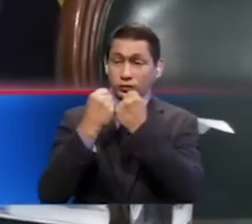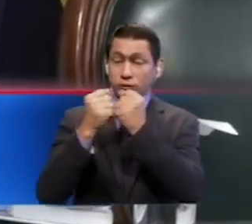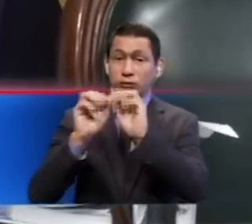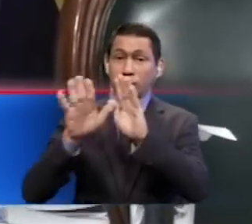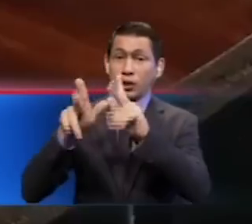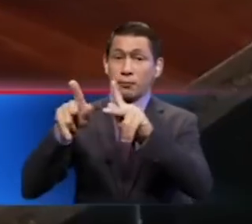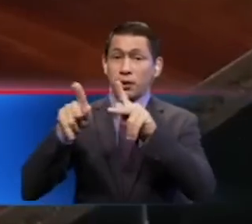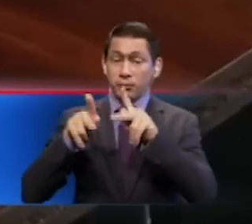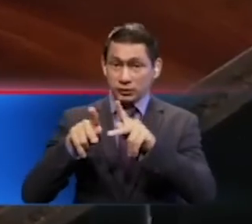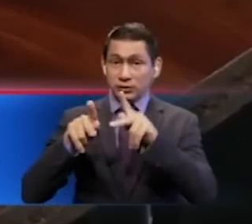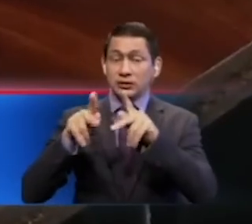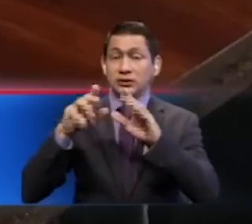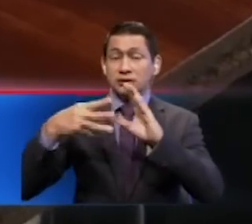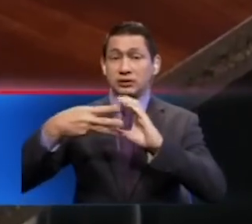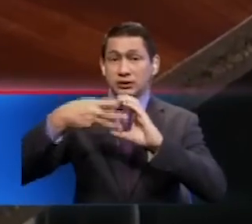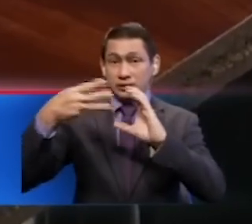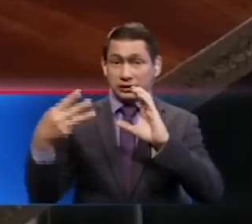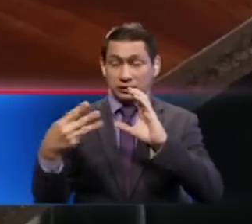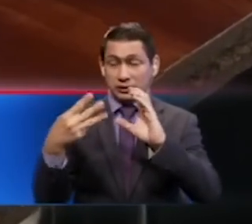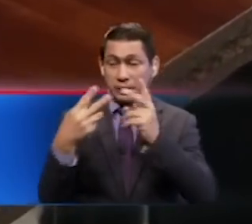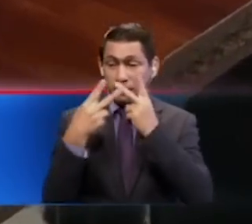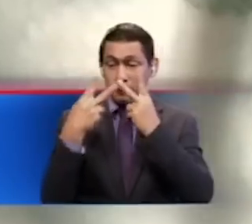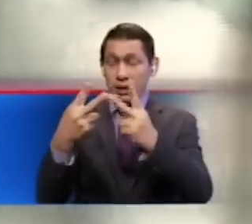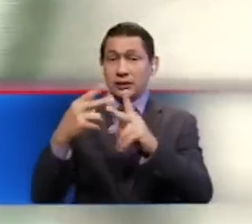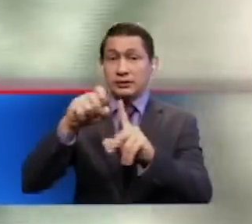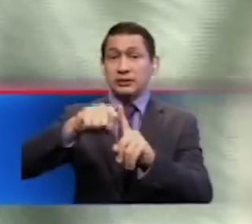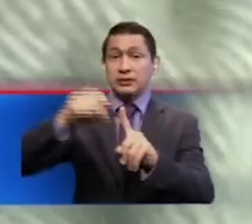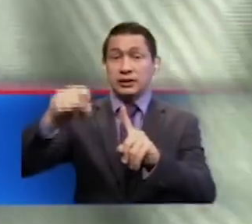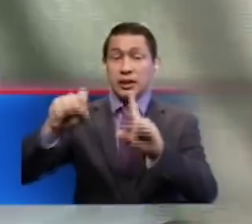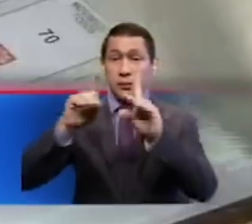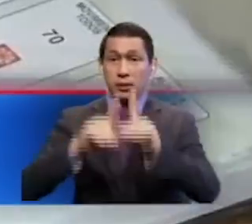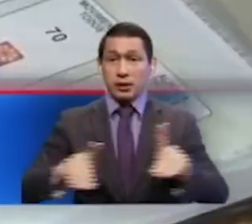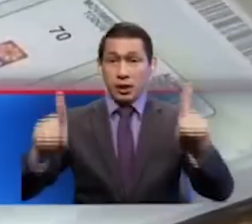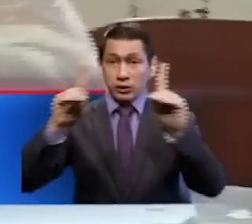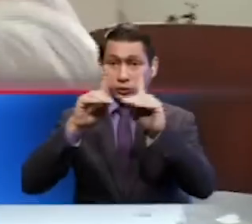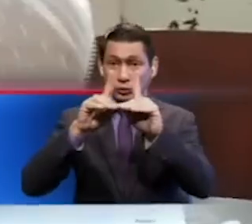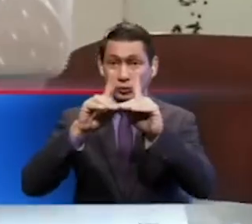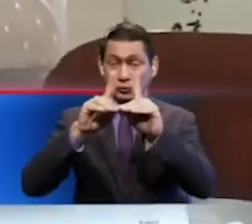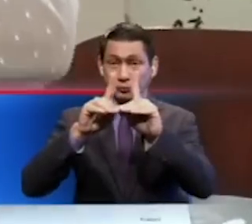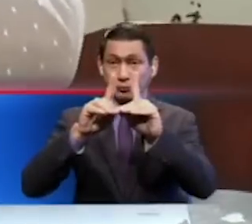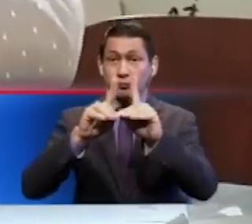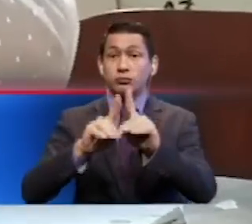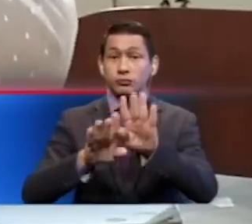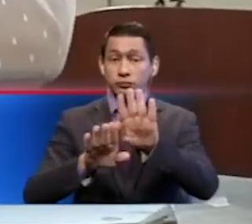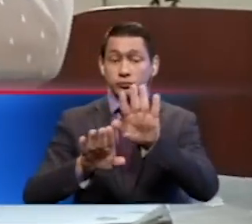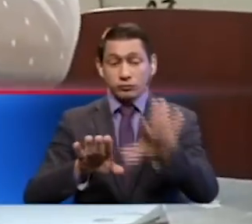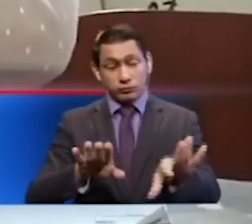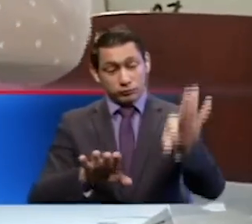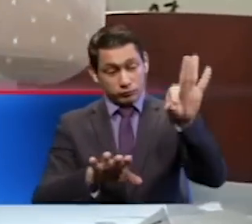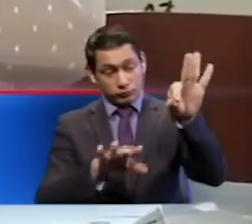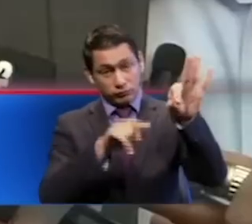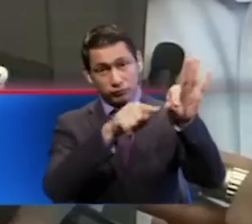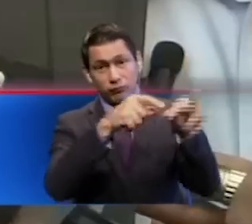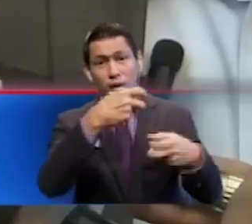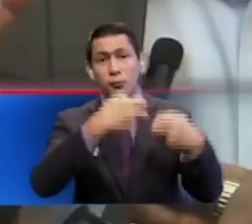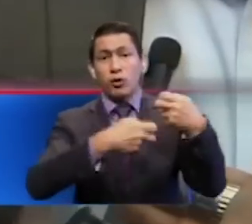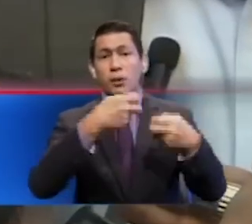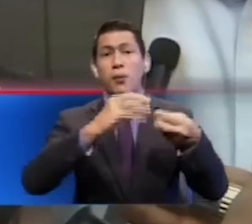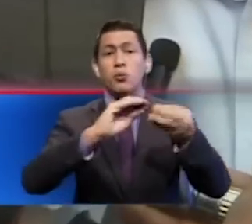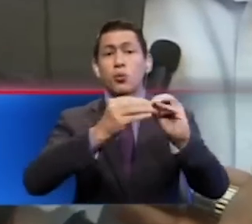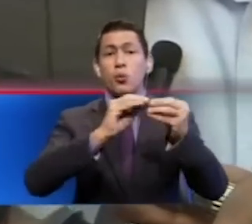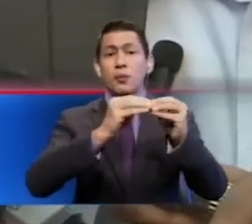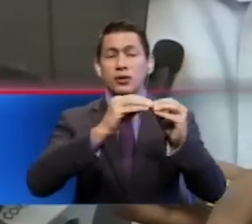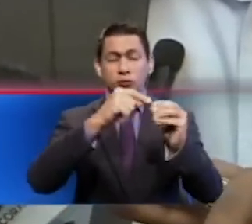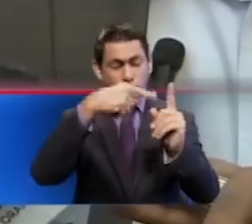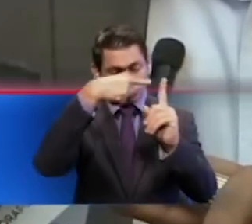del CNE accedieron al sistema de almacenamiento de datos del organismo electoral, encontrando inconsistencias numéricas. El caso de